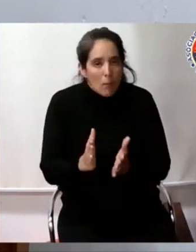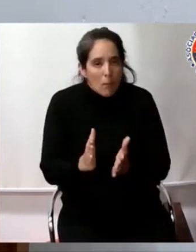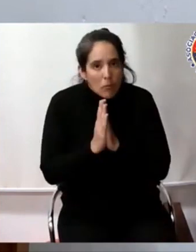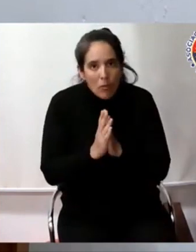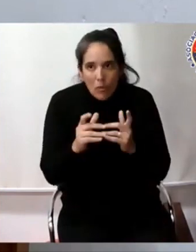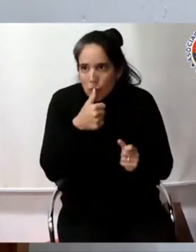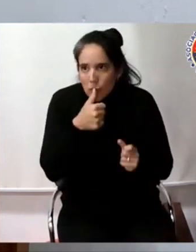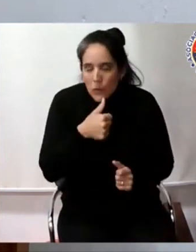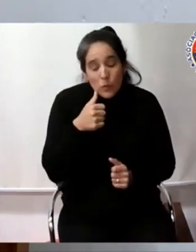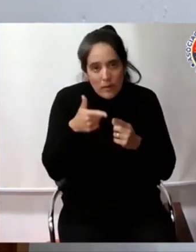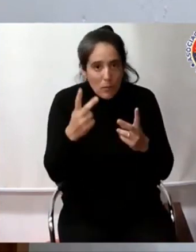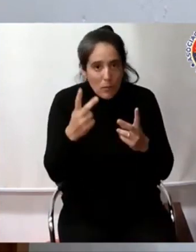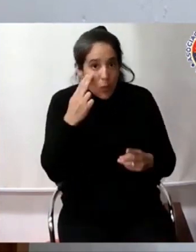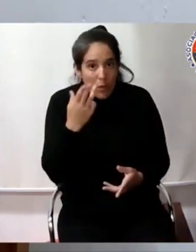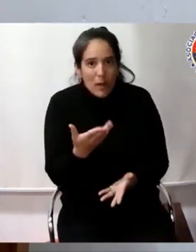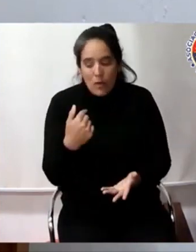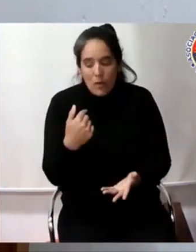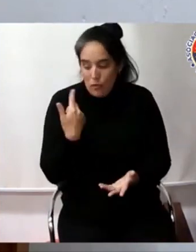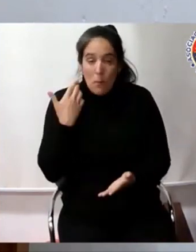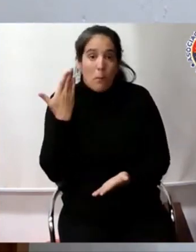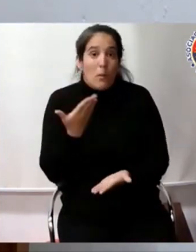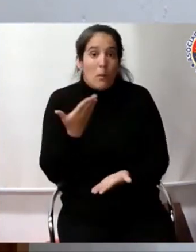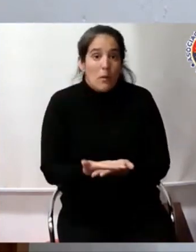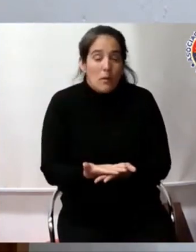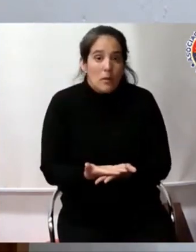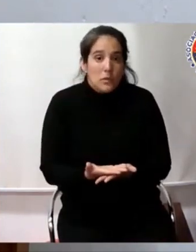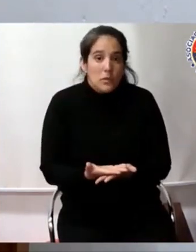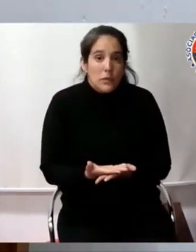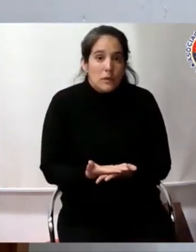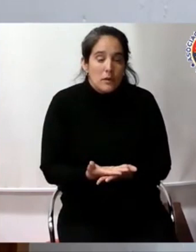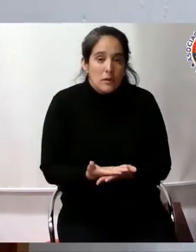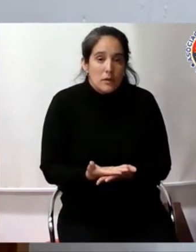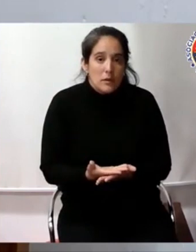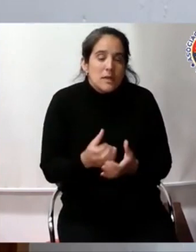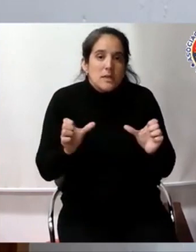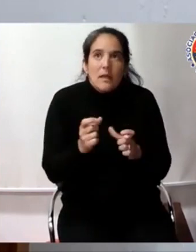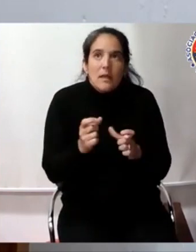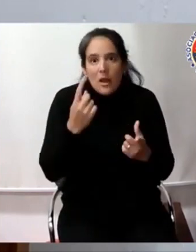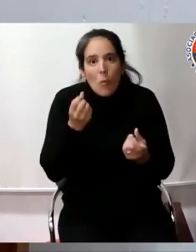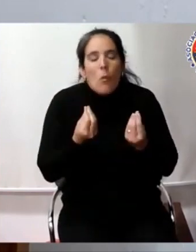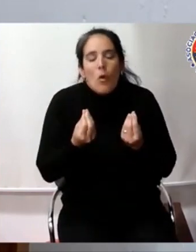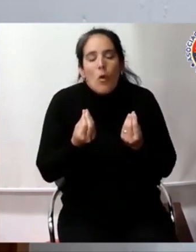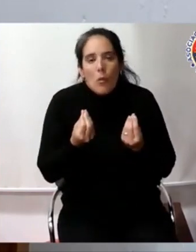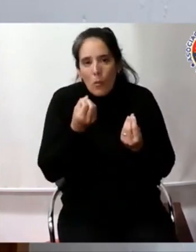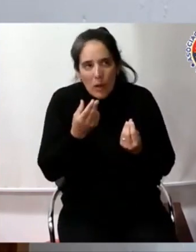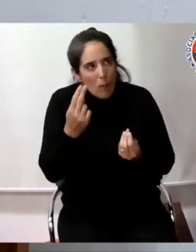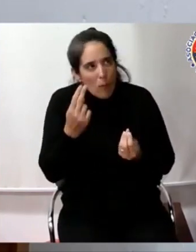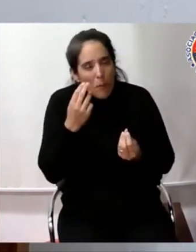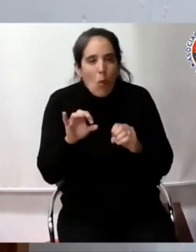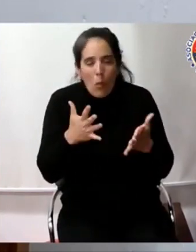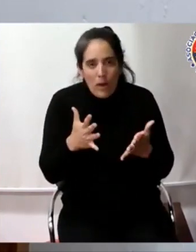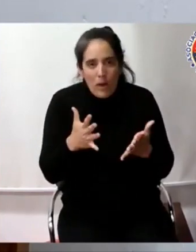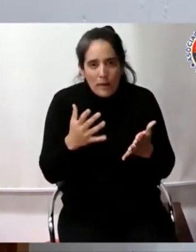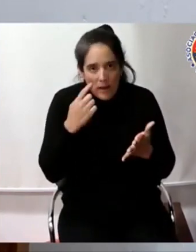cartas en el asunto ellos Proponen como medida mínima se haga una evaluación Real del problema mediante